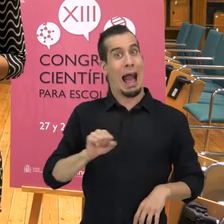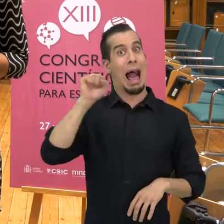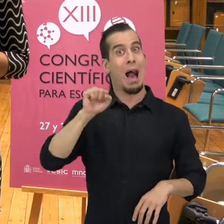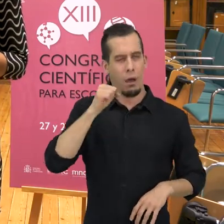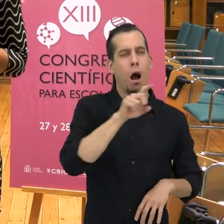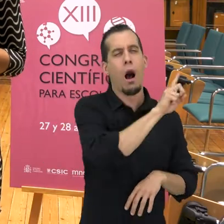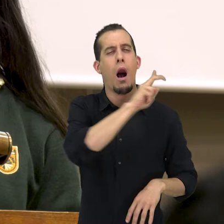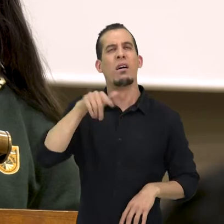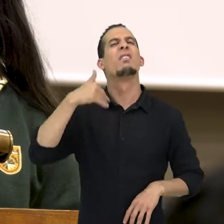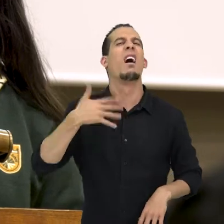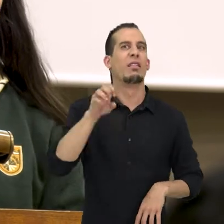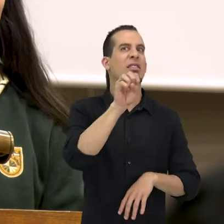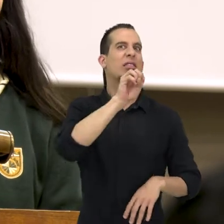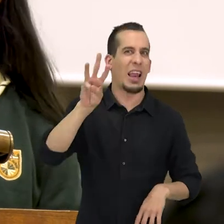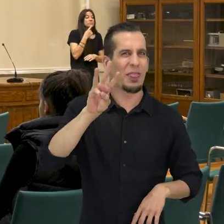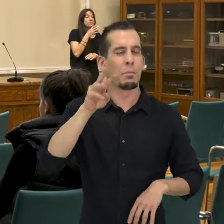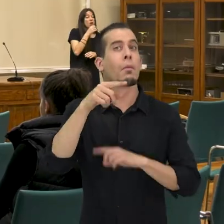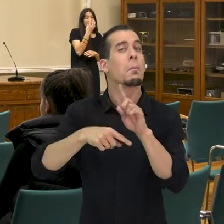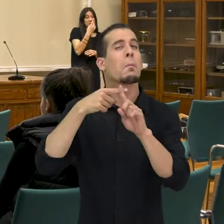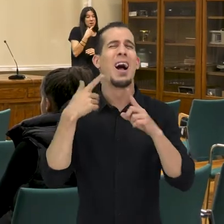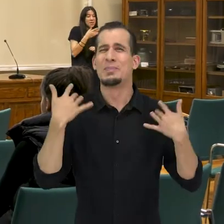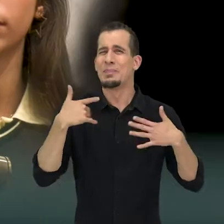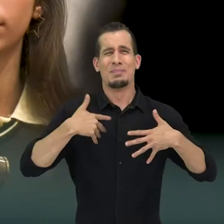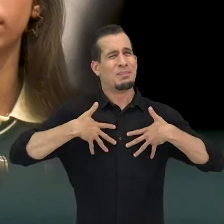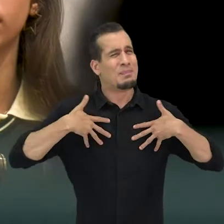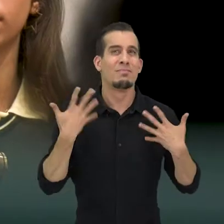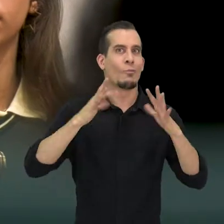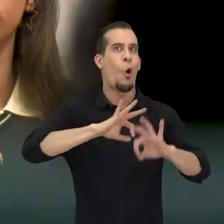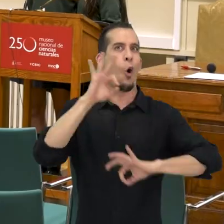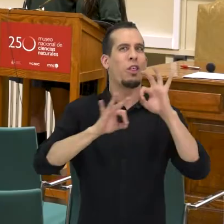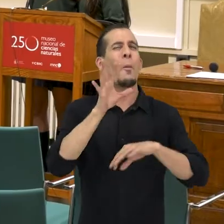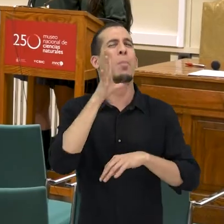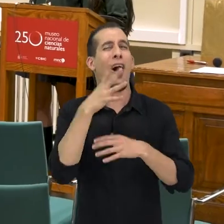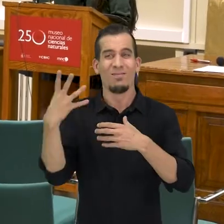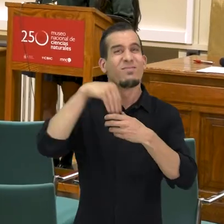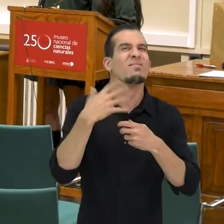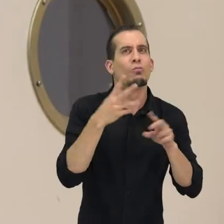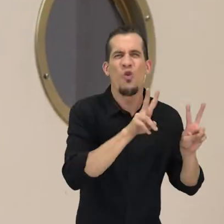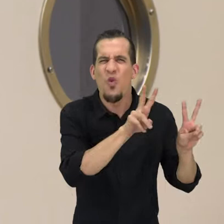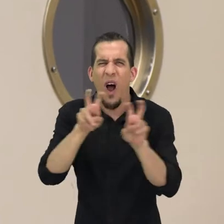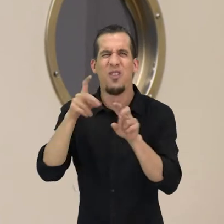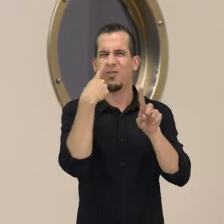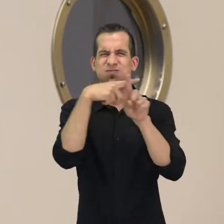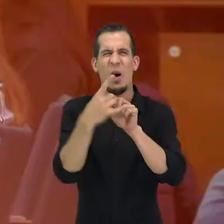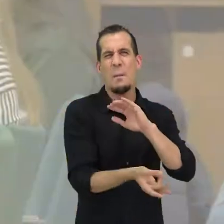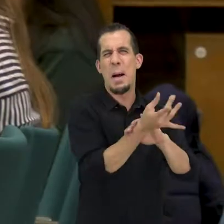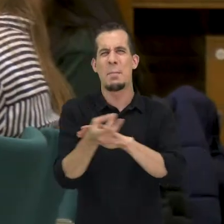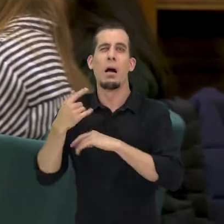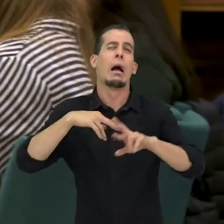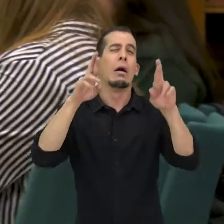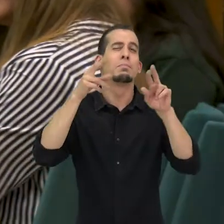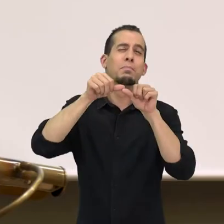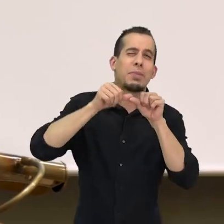Escolares. Este año ya vamos por la 13ª edición y además ha sido muy emocionante organizarlo porque hemos incorporado